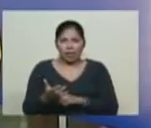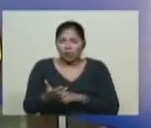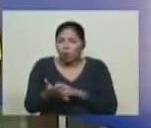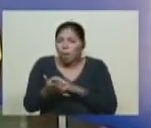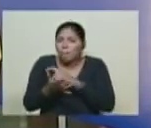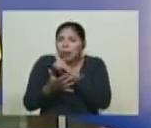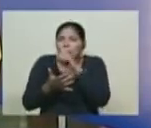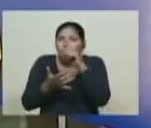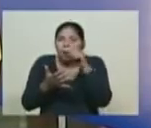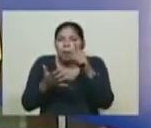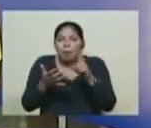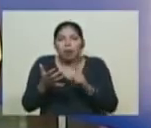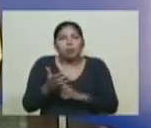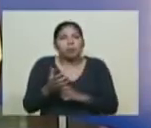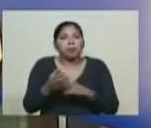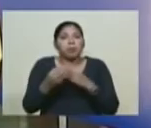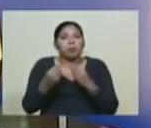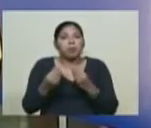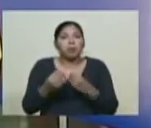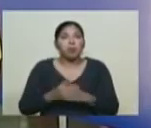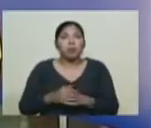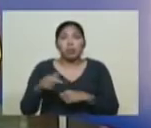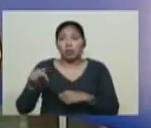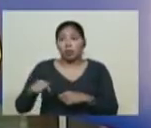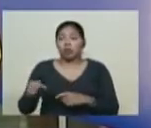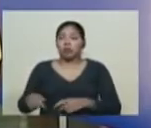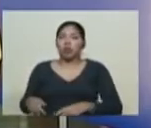del periférico de Pariata.